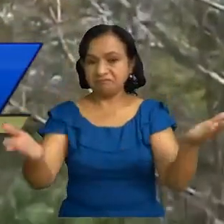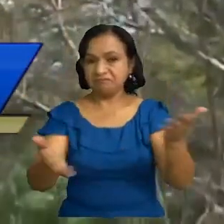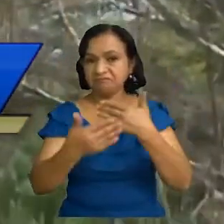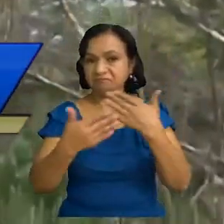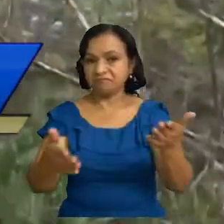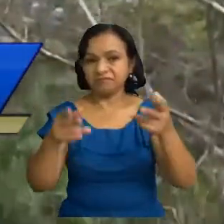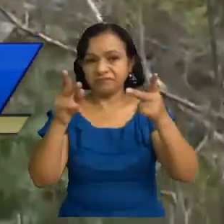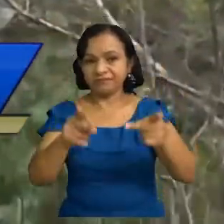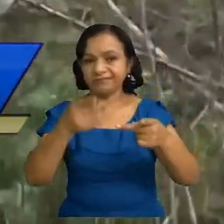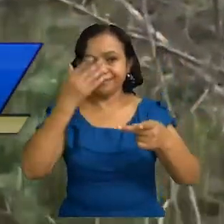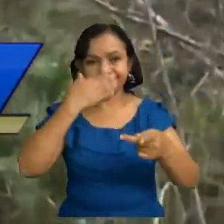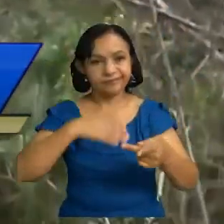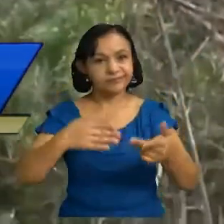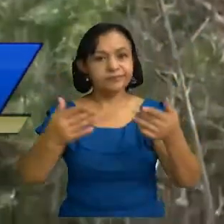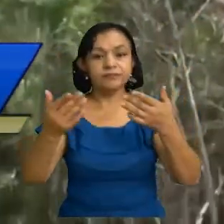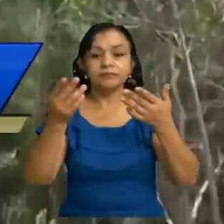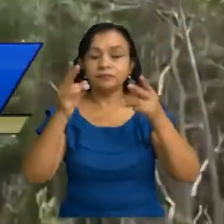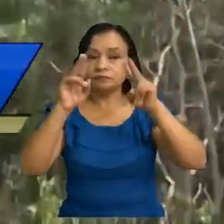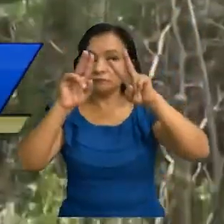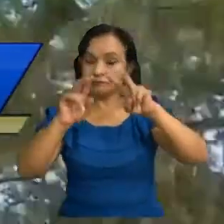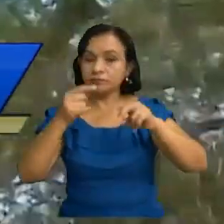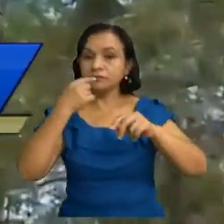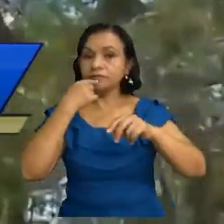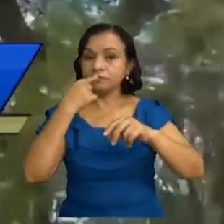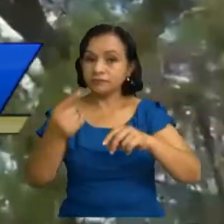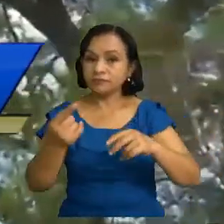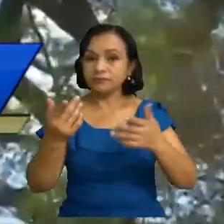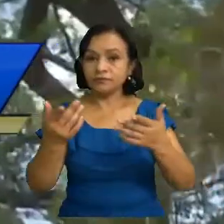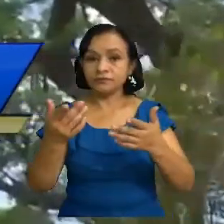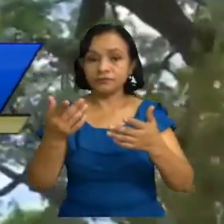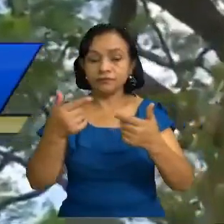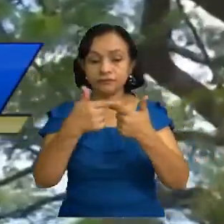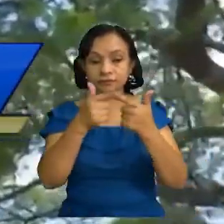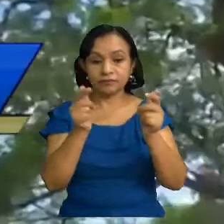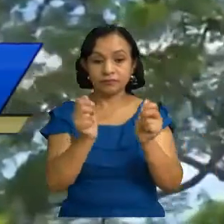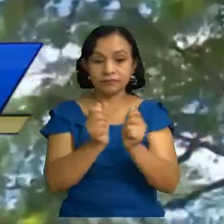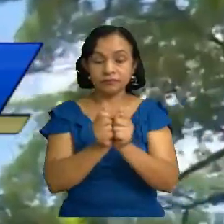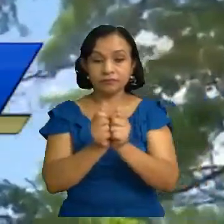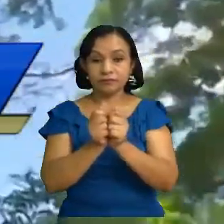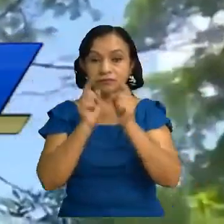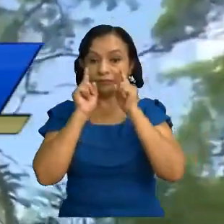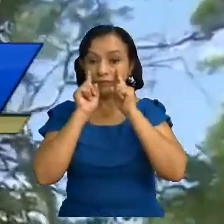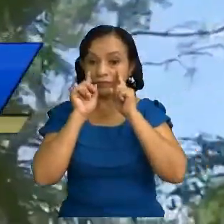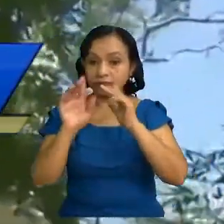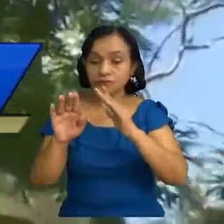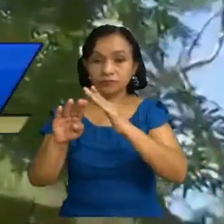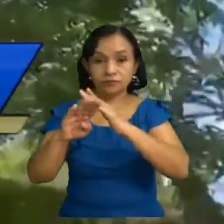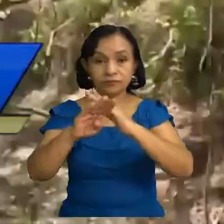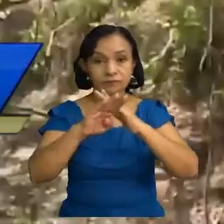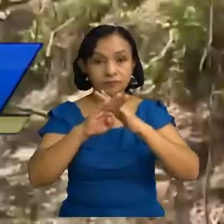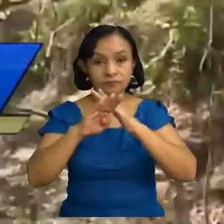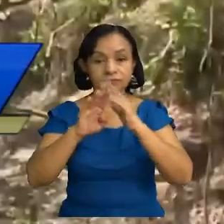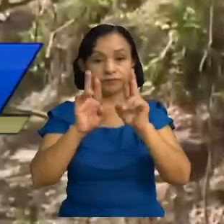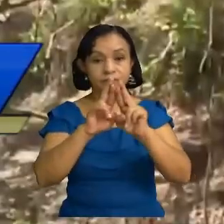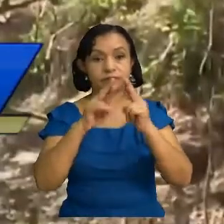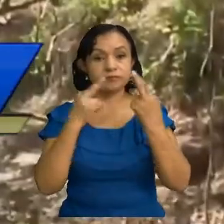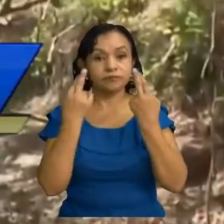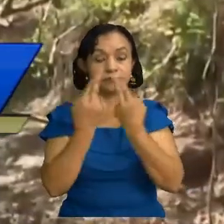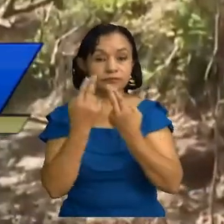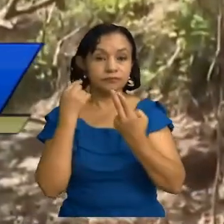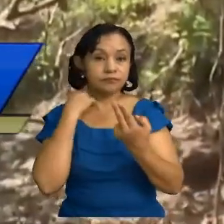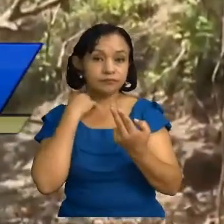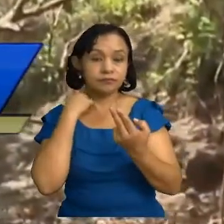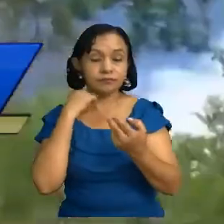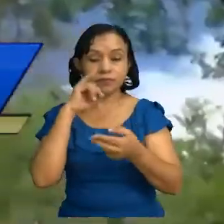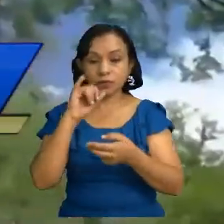nosotros estamos valorando porque porque la comisión nacional de prevención y control de incendios se reúne semanal todos